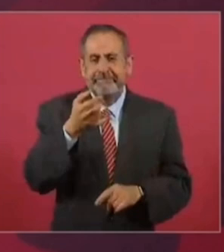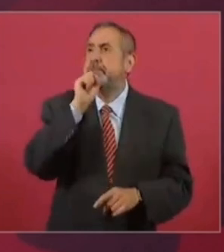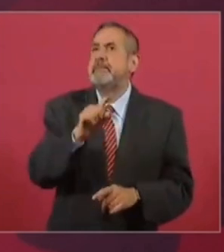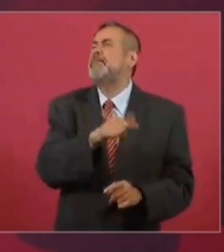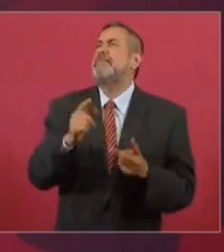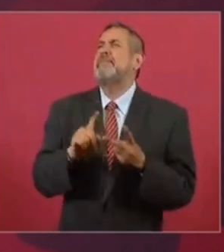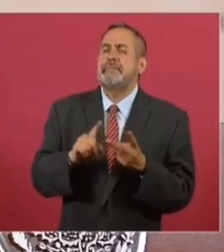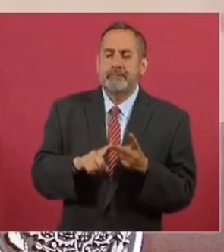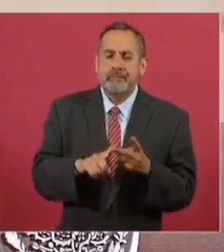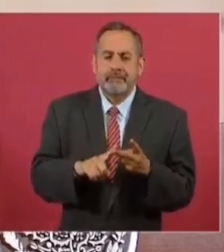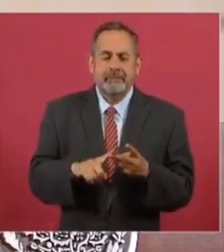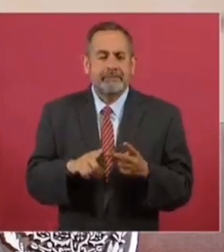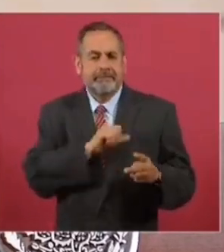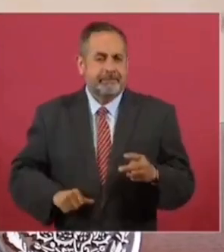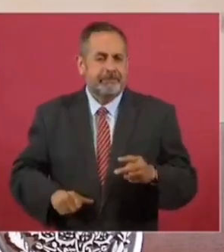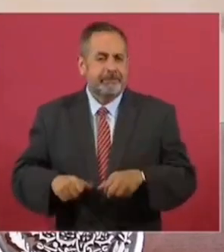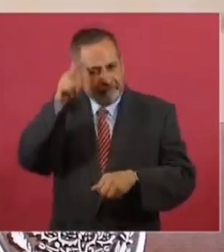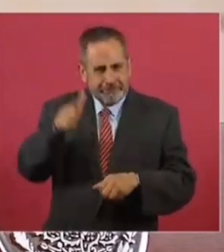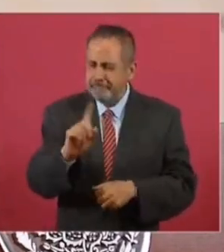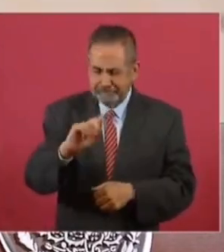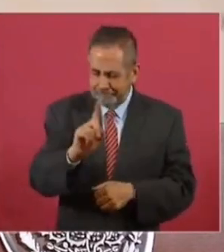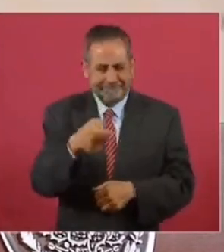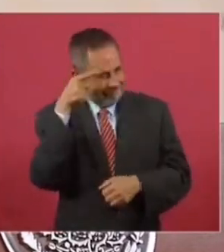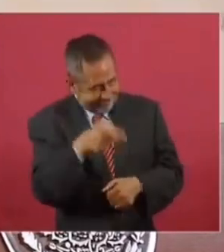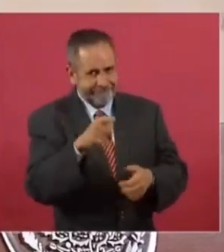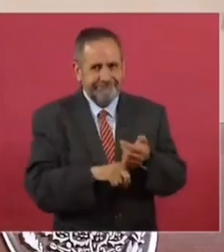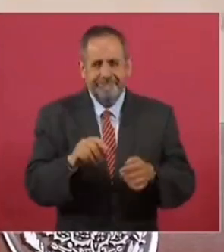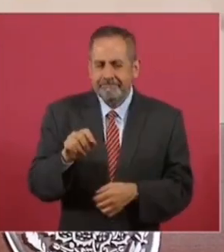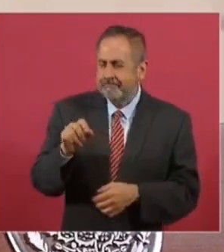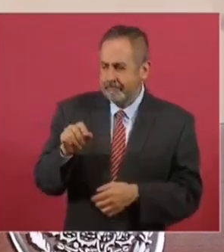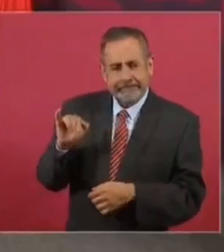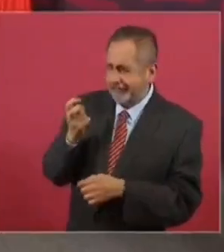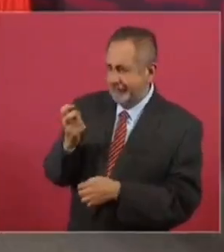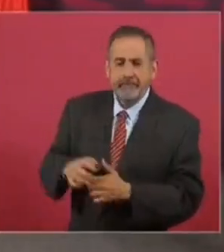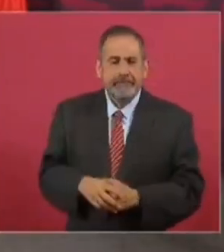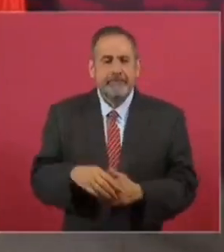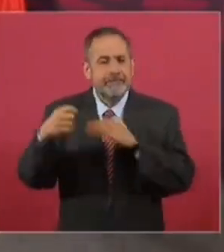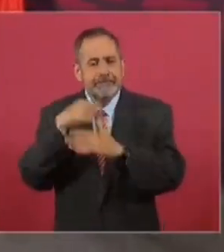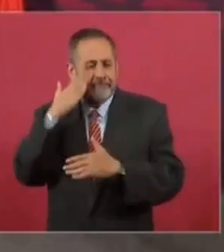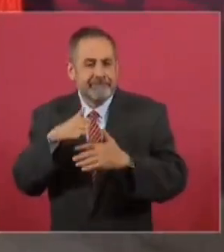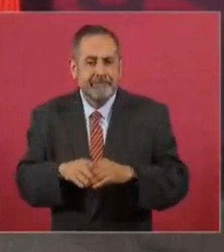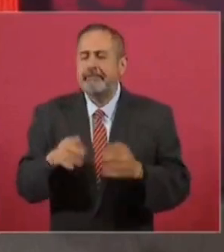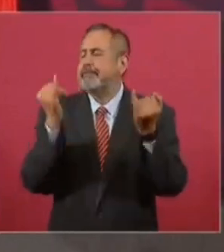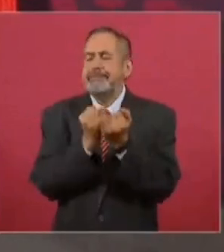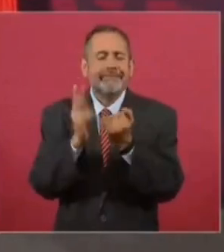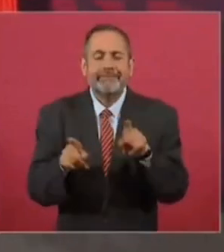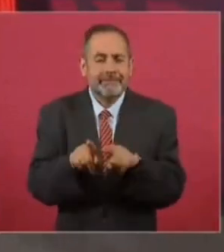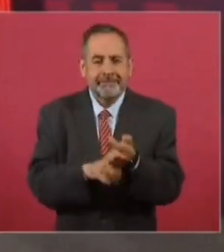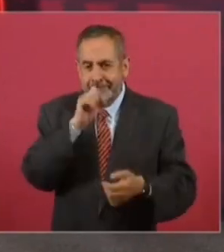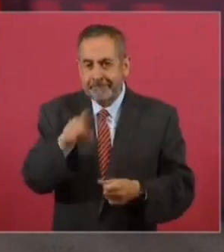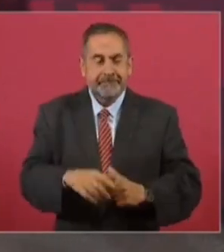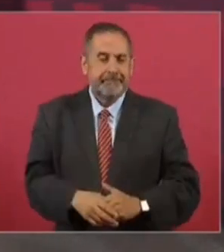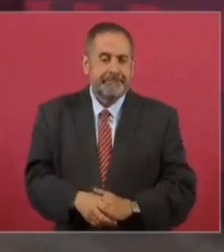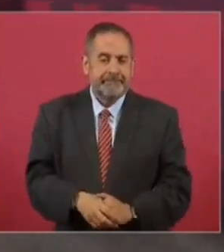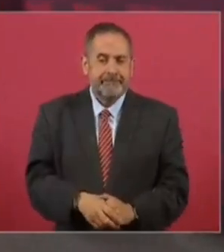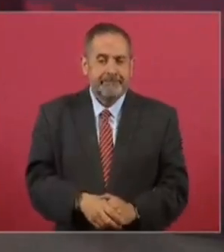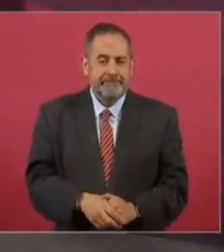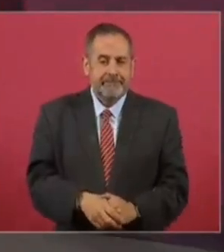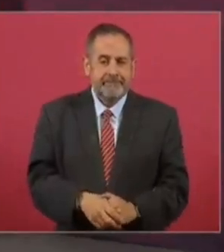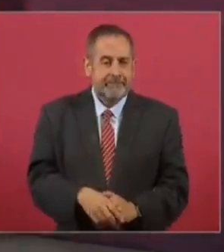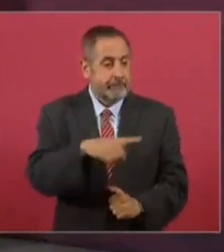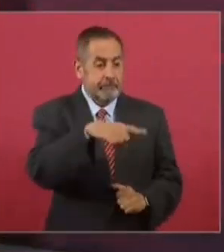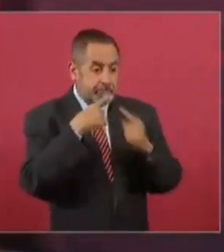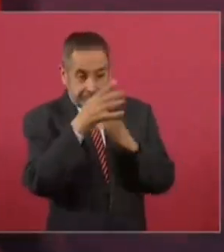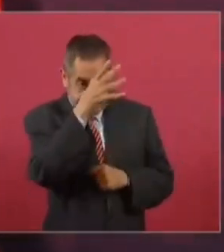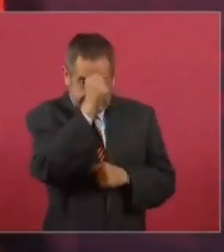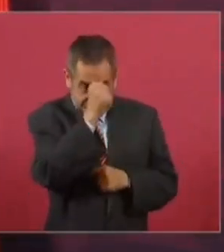estaba el de Miguel Hidalgo, pero no. El de Santiago Taboada. Sí. ¿Cuándo lo informaron? Es igual, porque al momento que llegan al